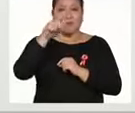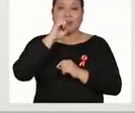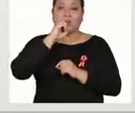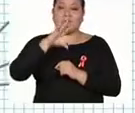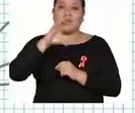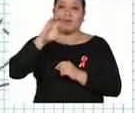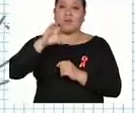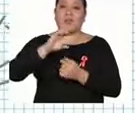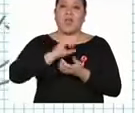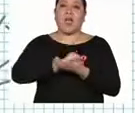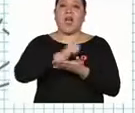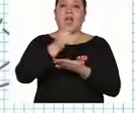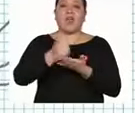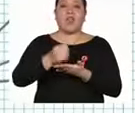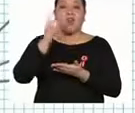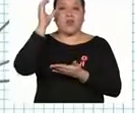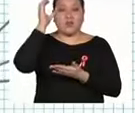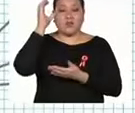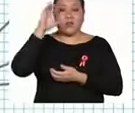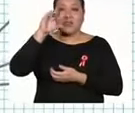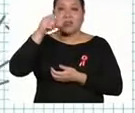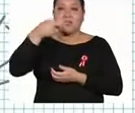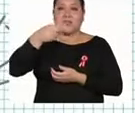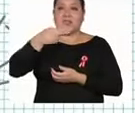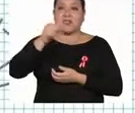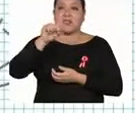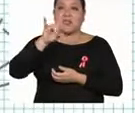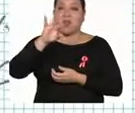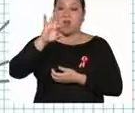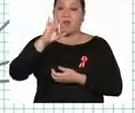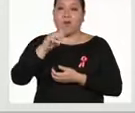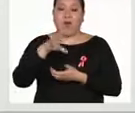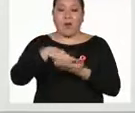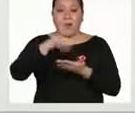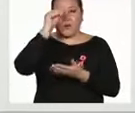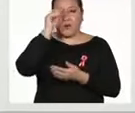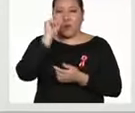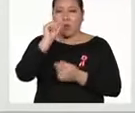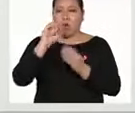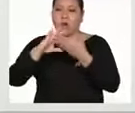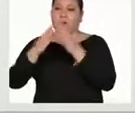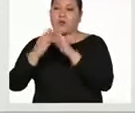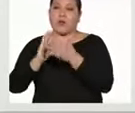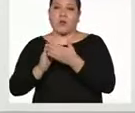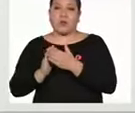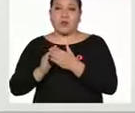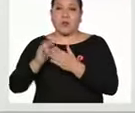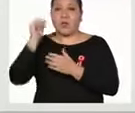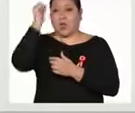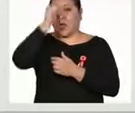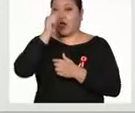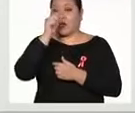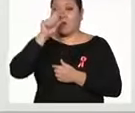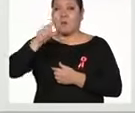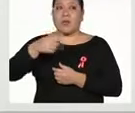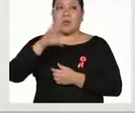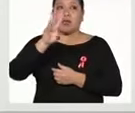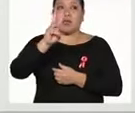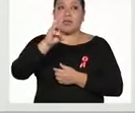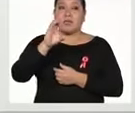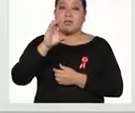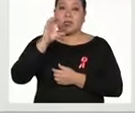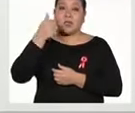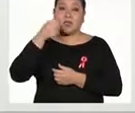de chaufa, aprendamos un poquito más de la población asiática. En el año 1613 ya existía